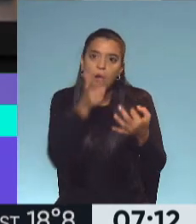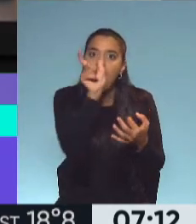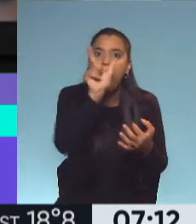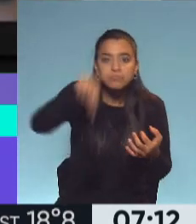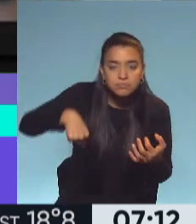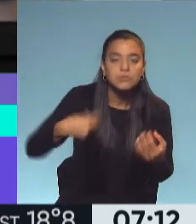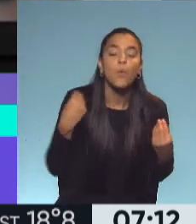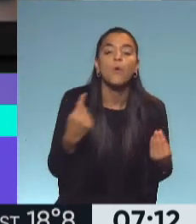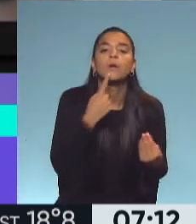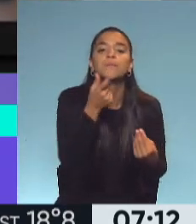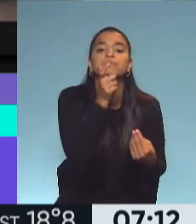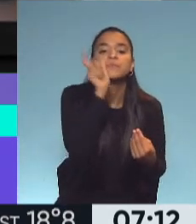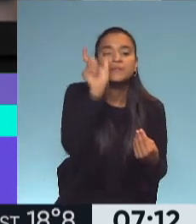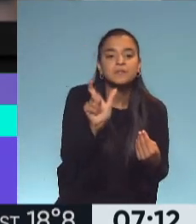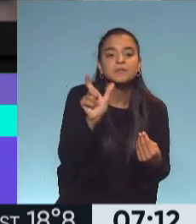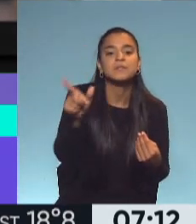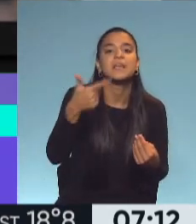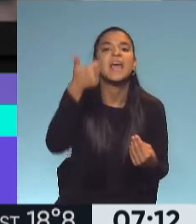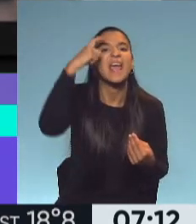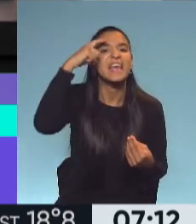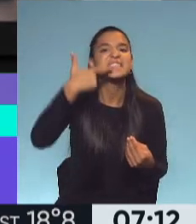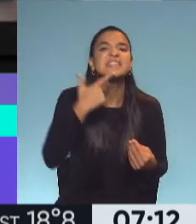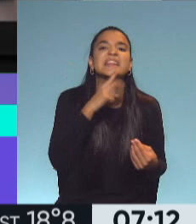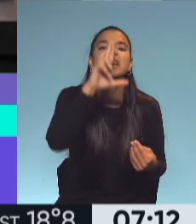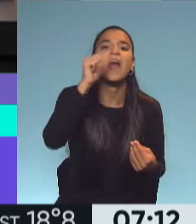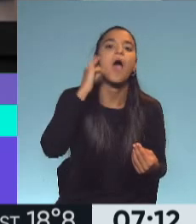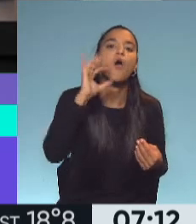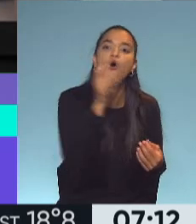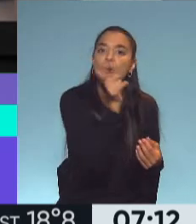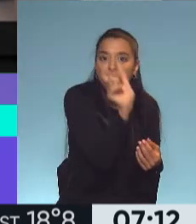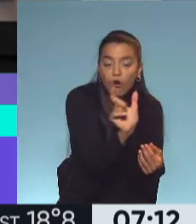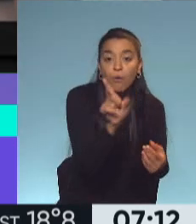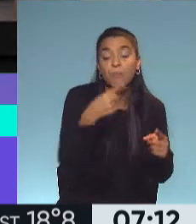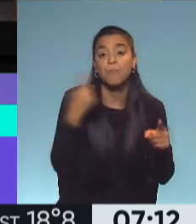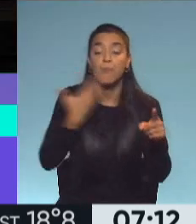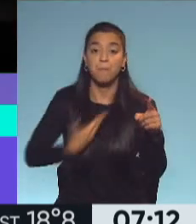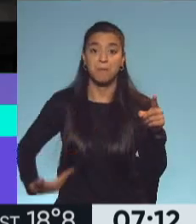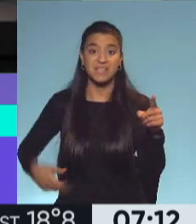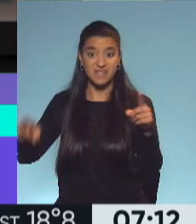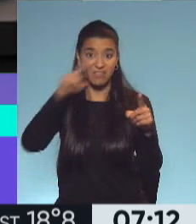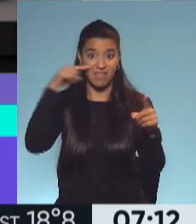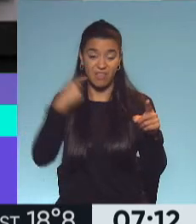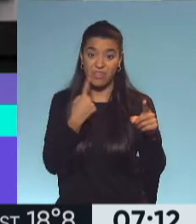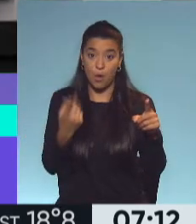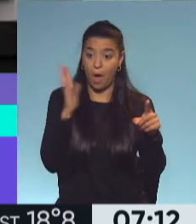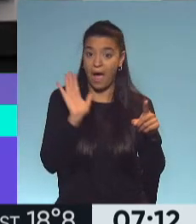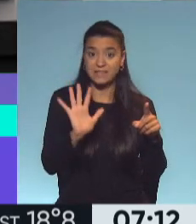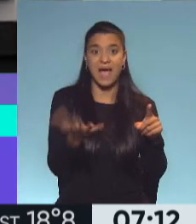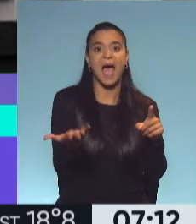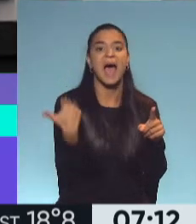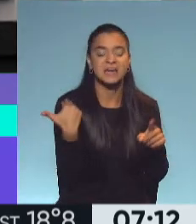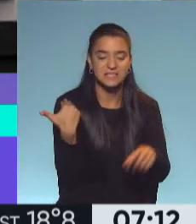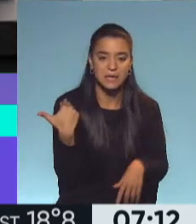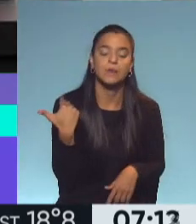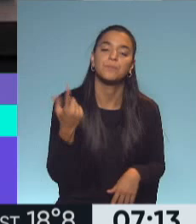es el de justamente estrago, ¿no?, que planteaba a nivel jurídico el presidente de la Nación en la jornada de ayer. En el mismo